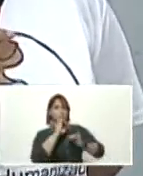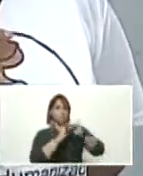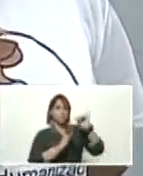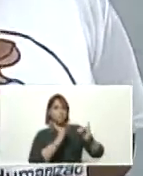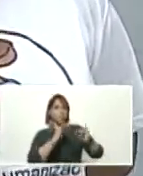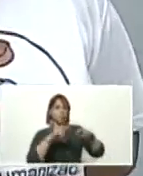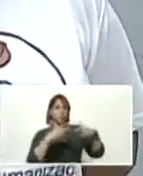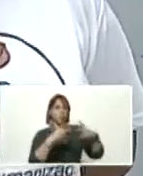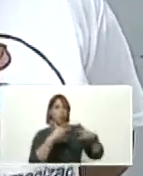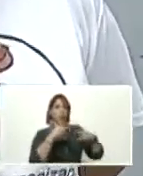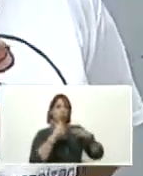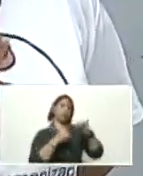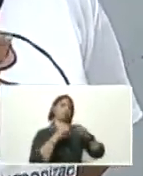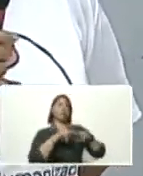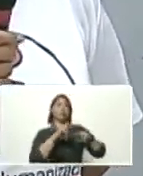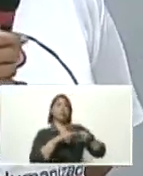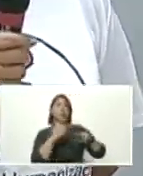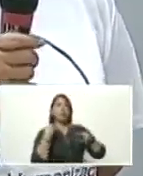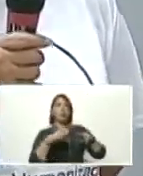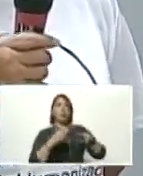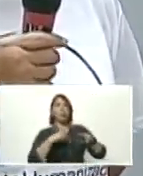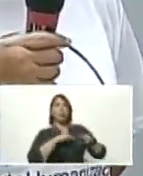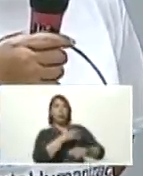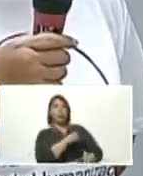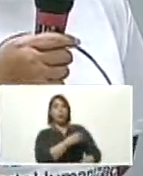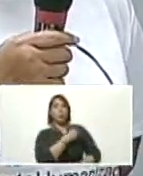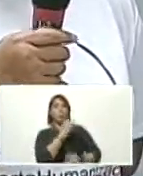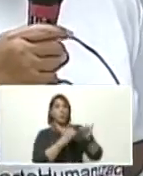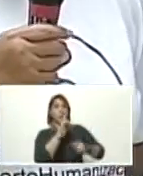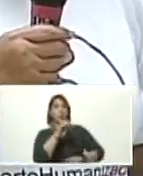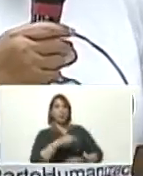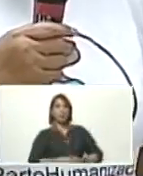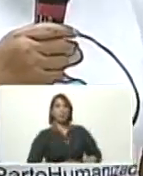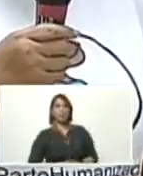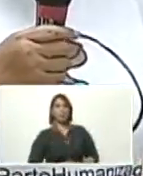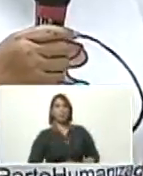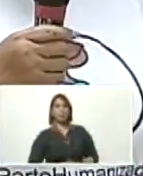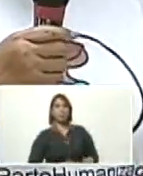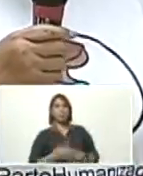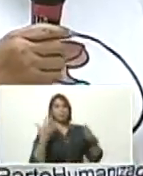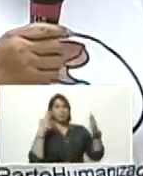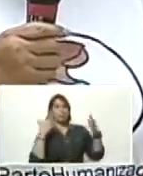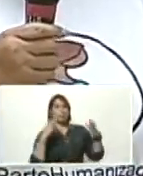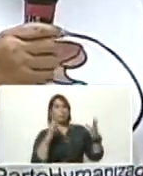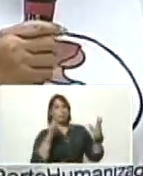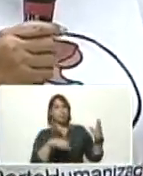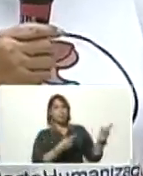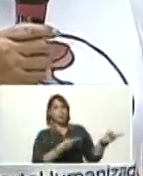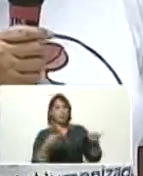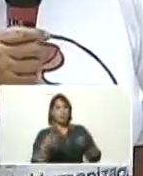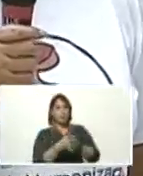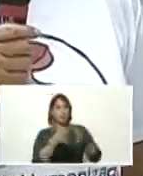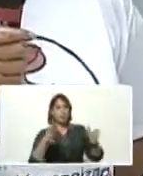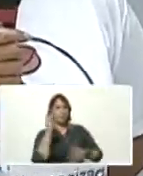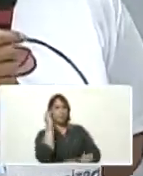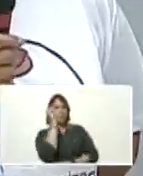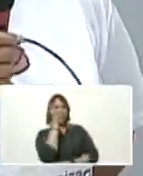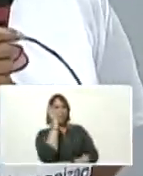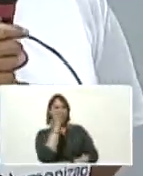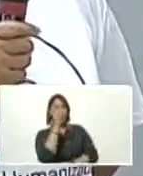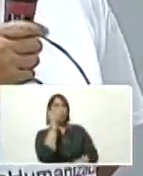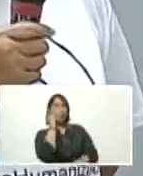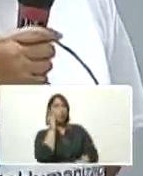tenemos aquí en nuestra maternidad. Mi presidente, le damos también un aplauso y una bienvenida a este gran congreso de